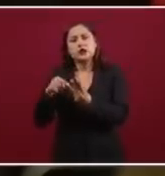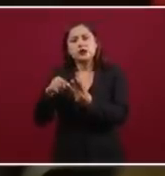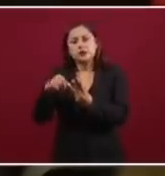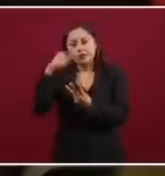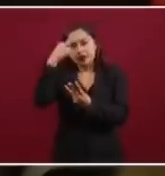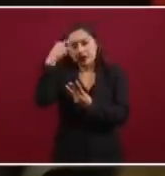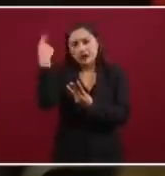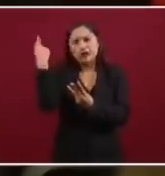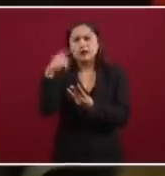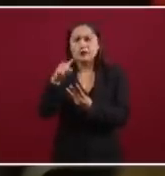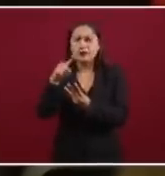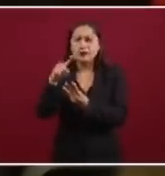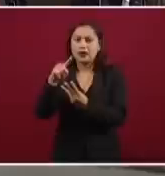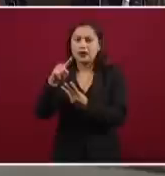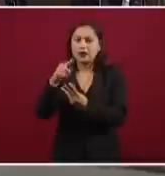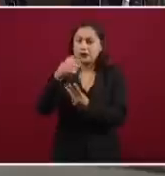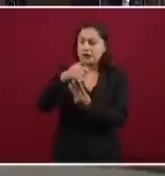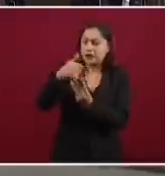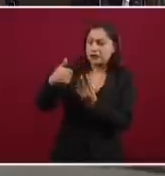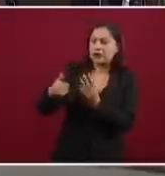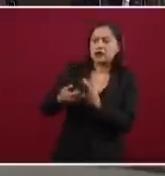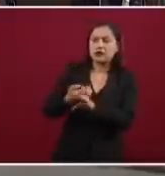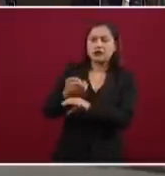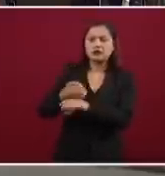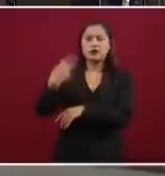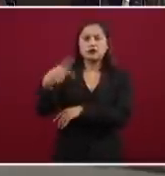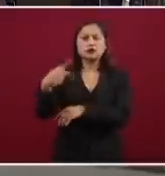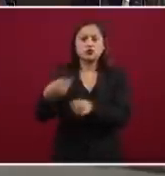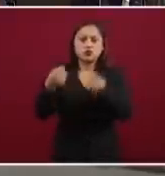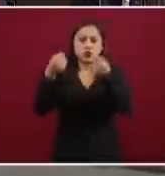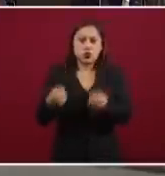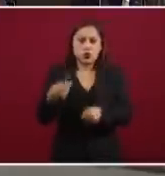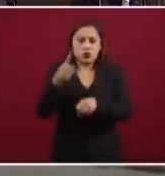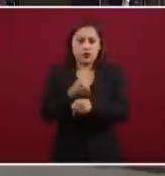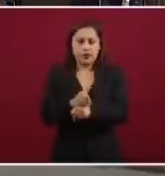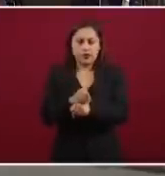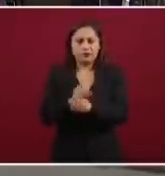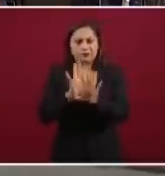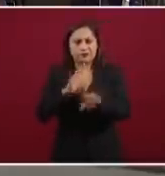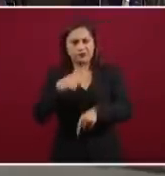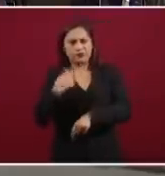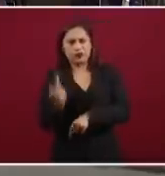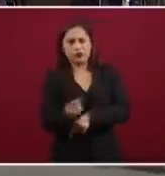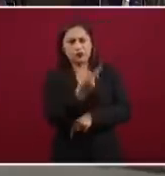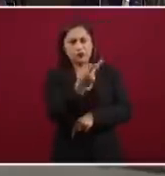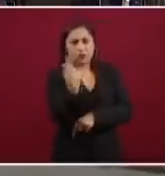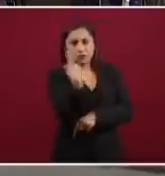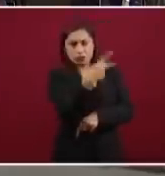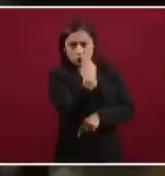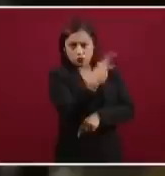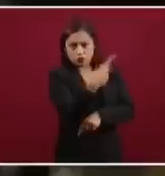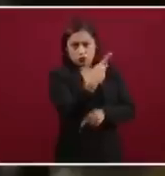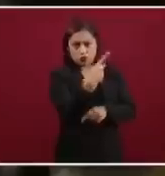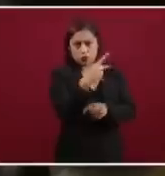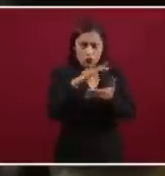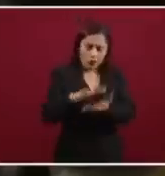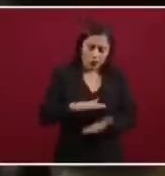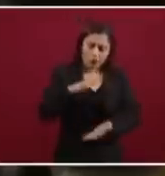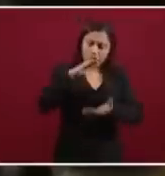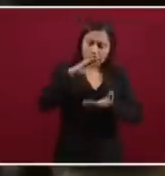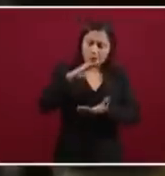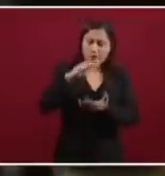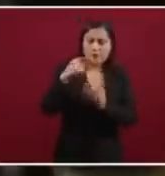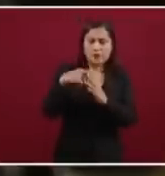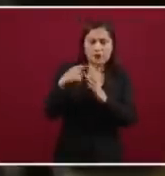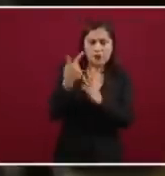para la seguridad. Preguntar si en el proyecto que el Ejecutivo envió venían previstos